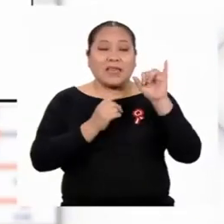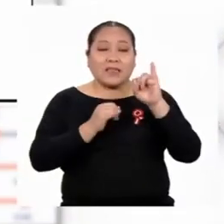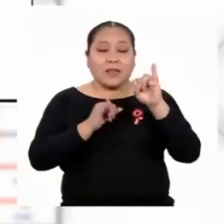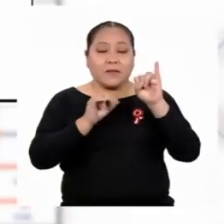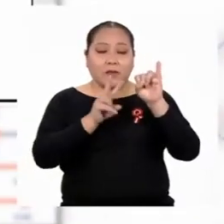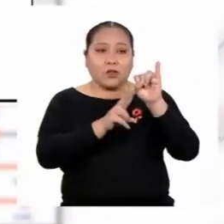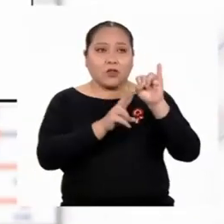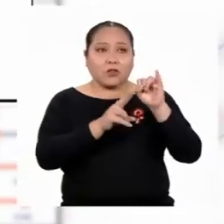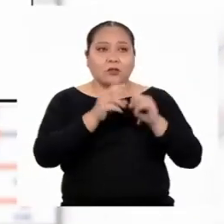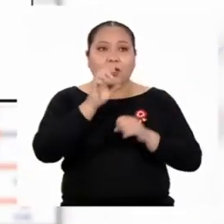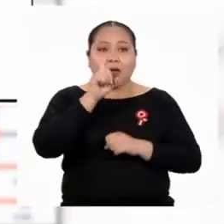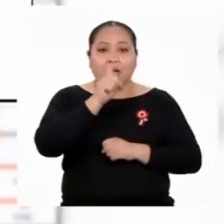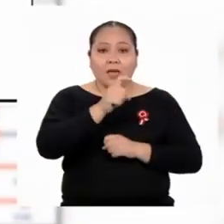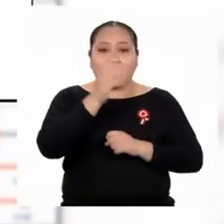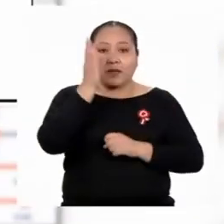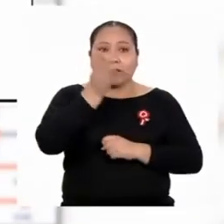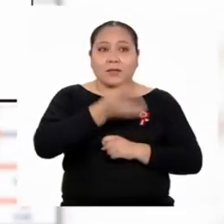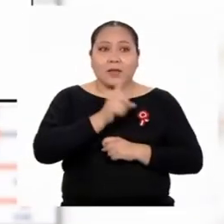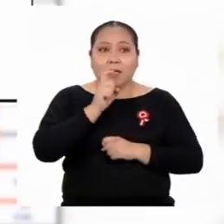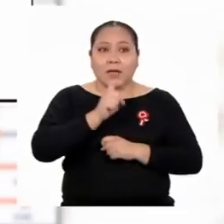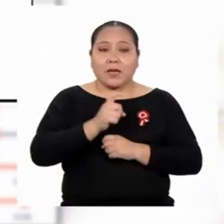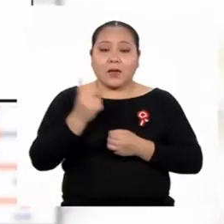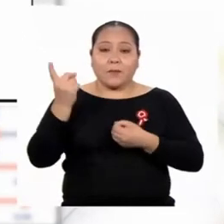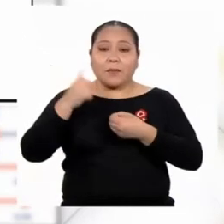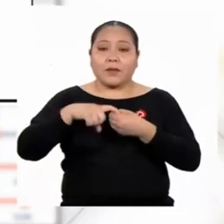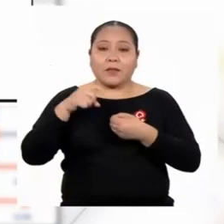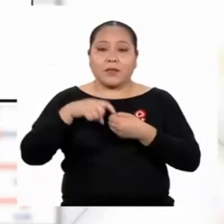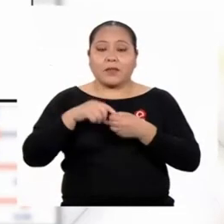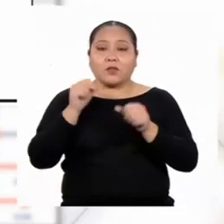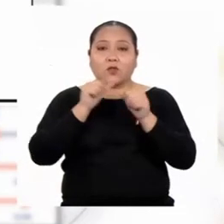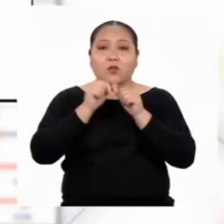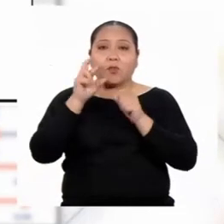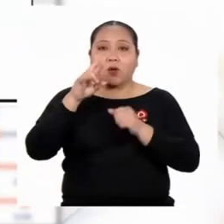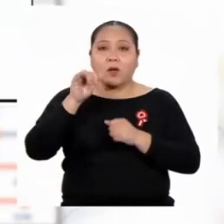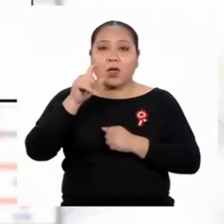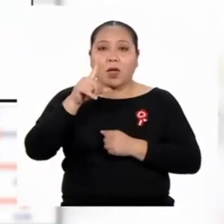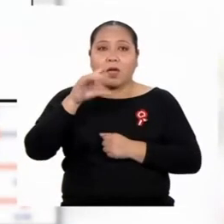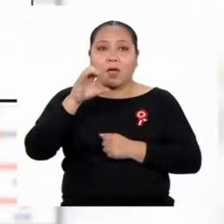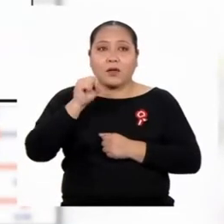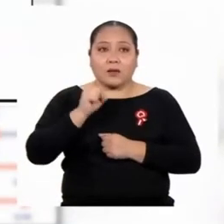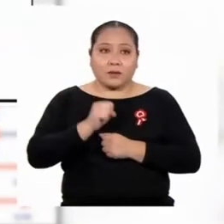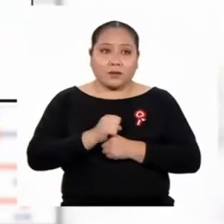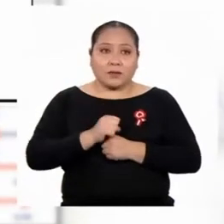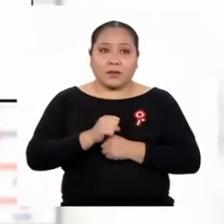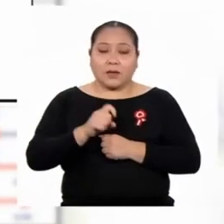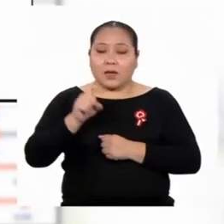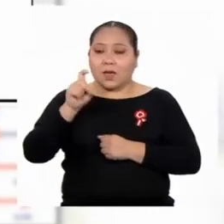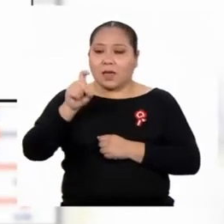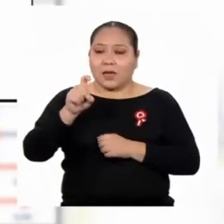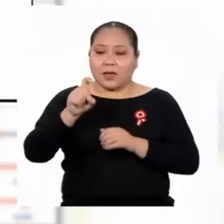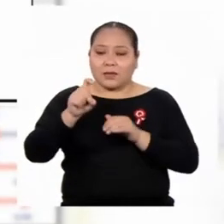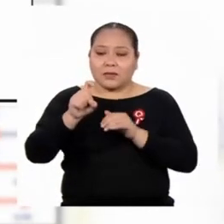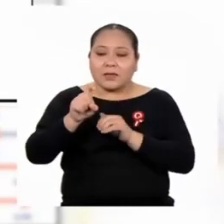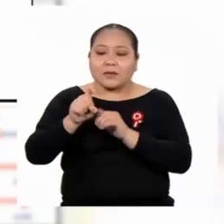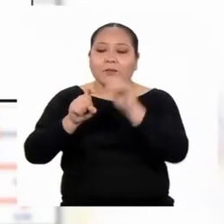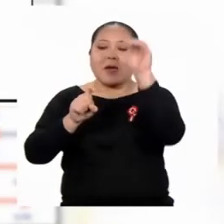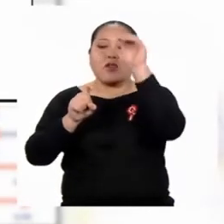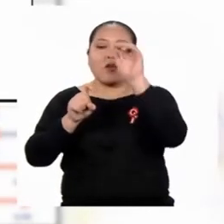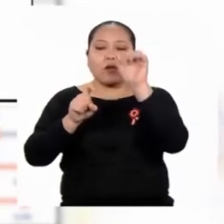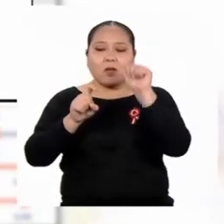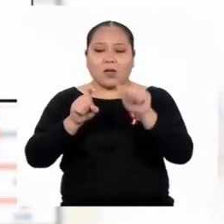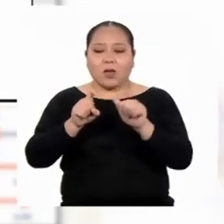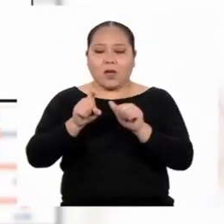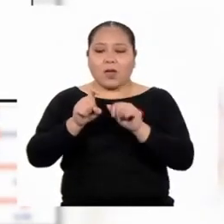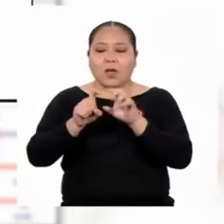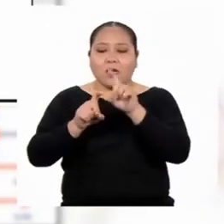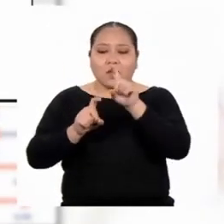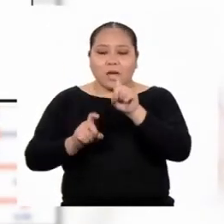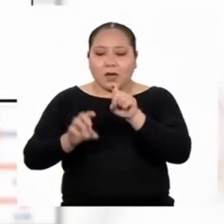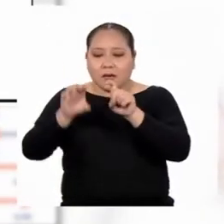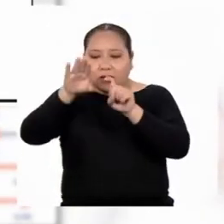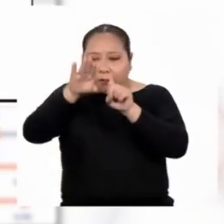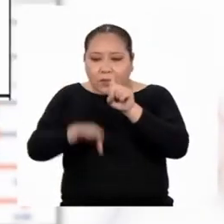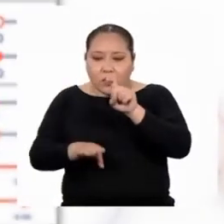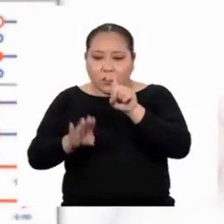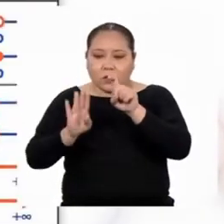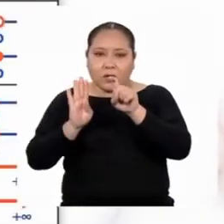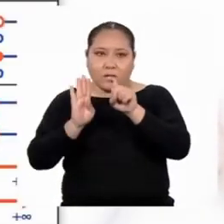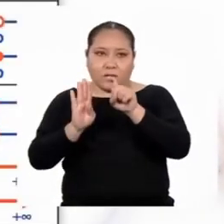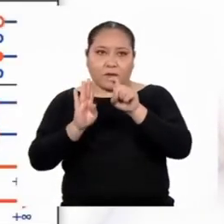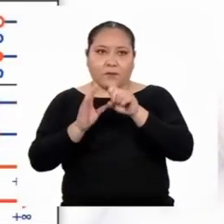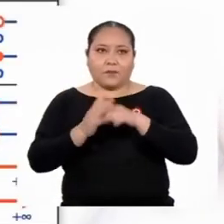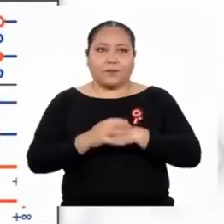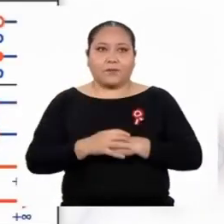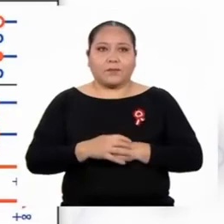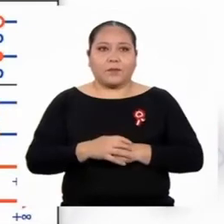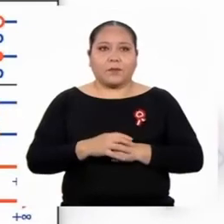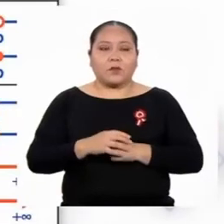X pertenece a los números reales, donde X es mayor que A y menor que B. Y